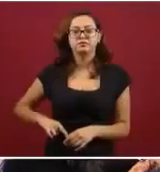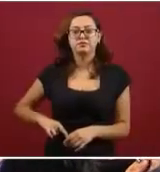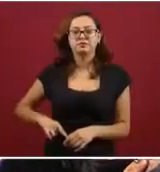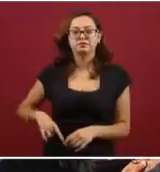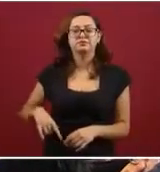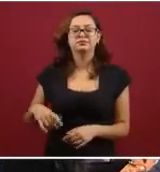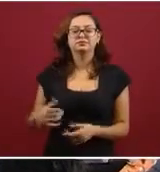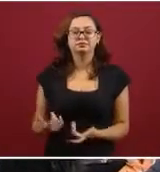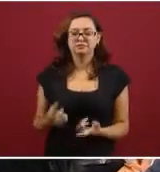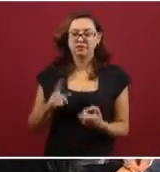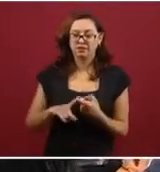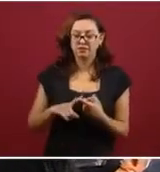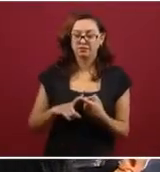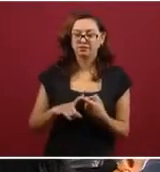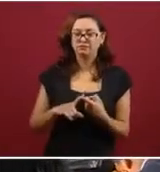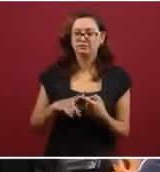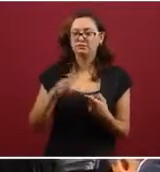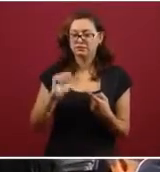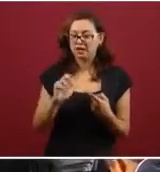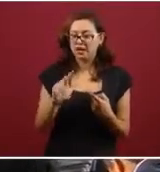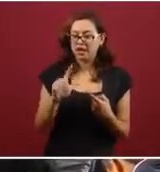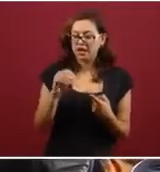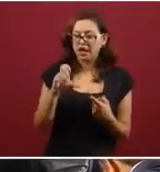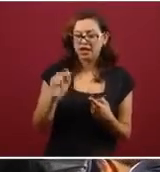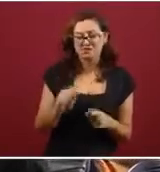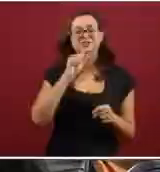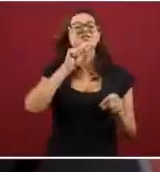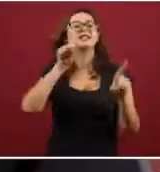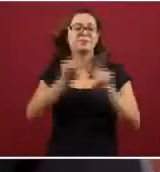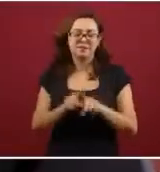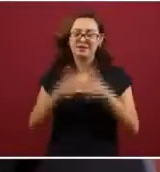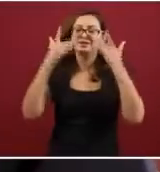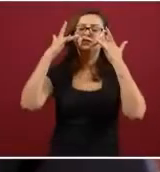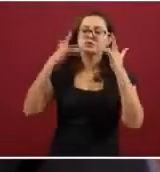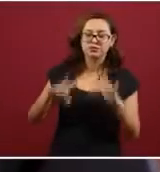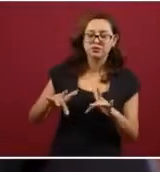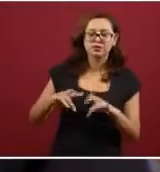ahí estuvo Carlos, él decidió salirse